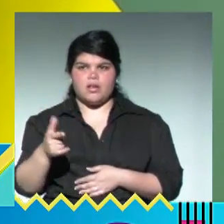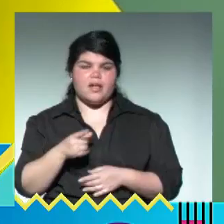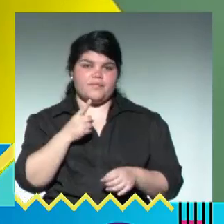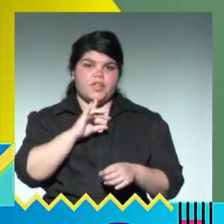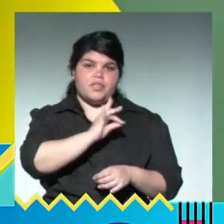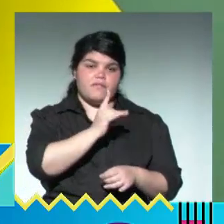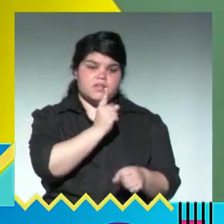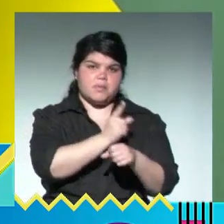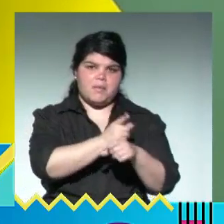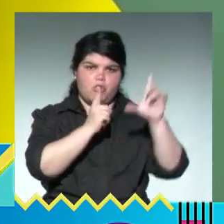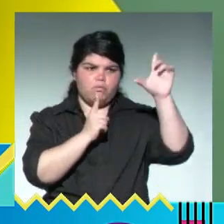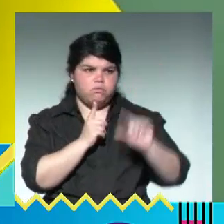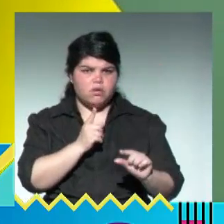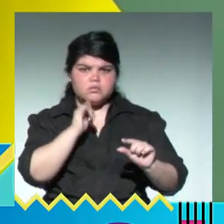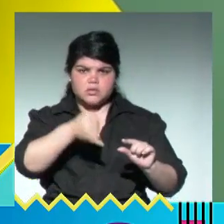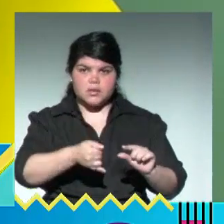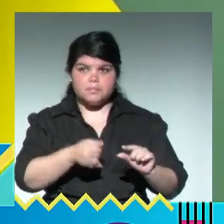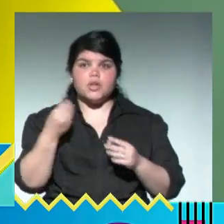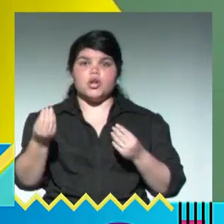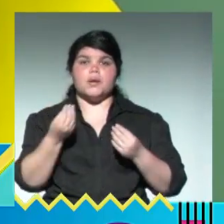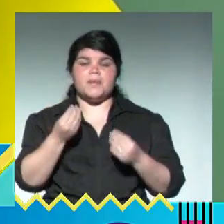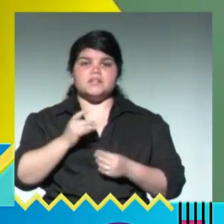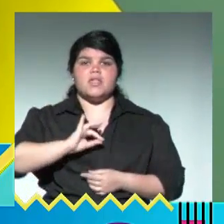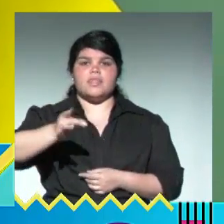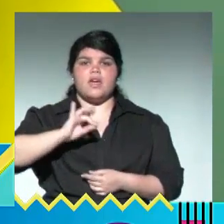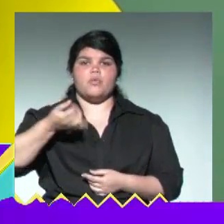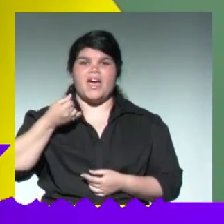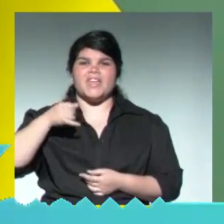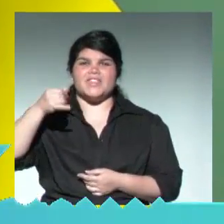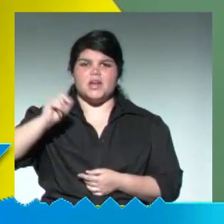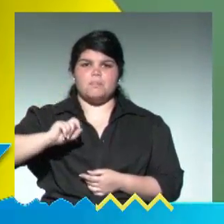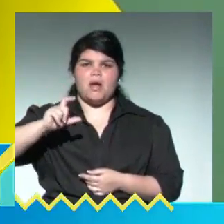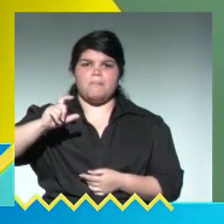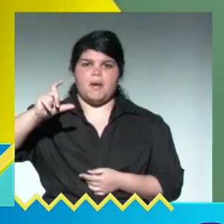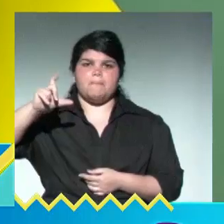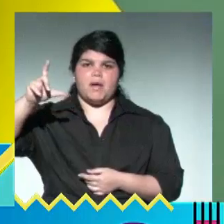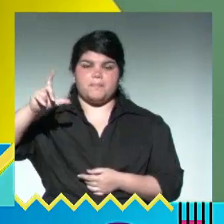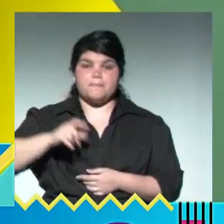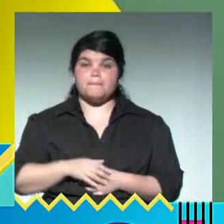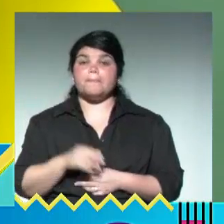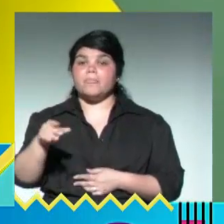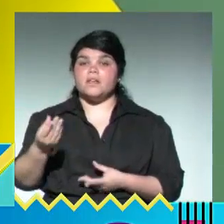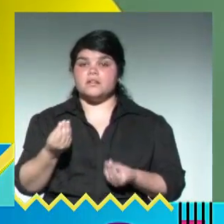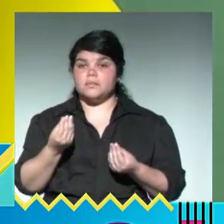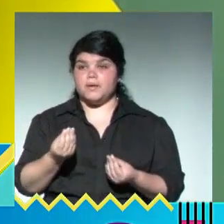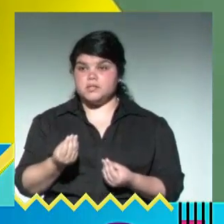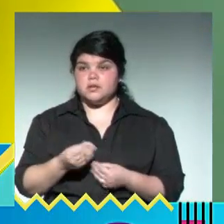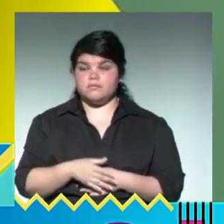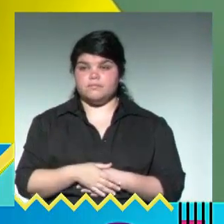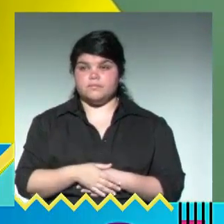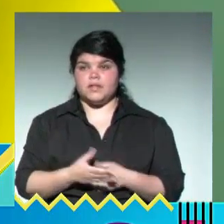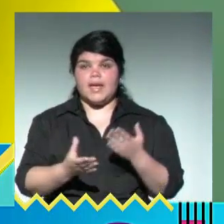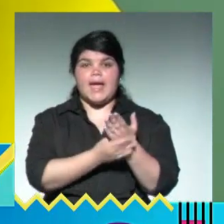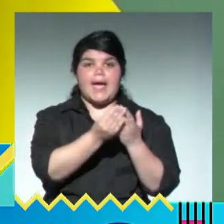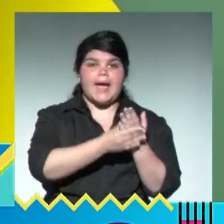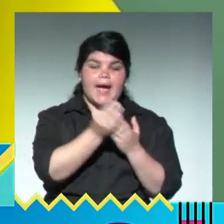primario. ¿Por qué? Porque los intereses de deuda cada vez son más grandes. Entonces, lo que estamos haciendo es sacar gastos